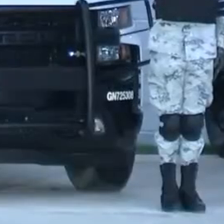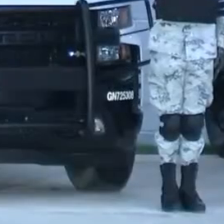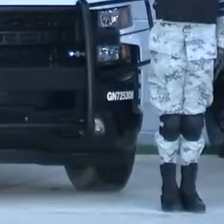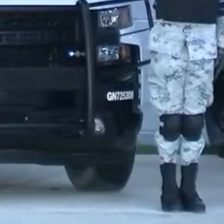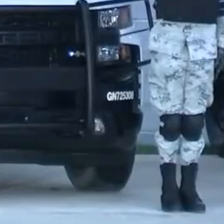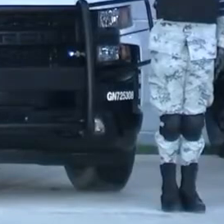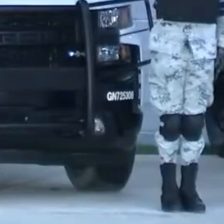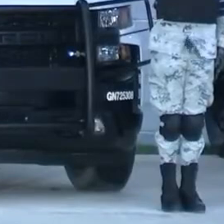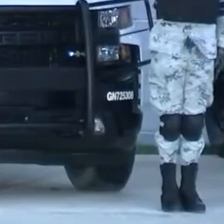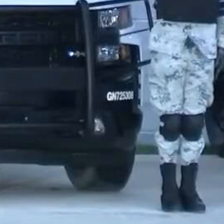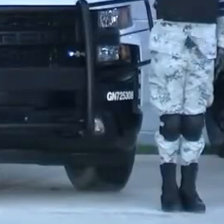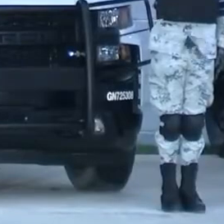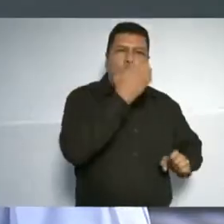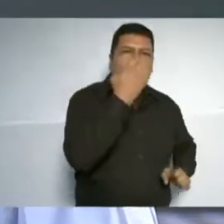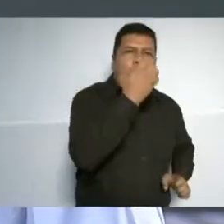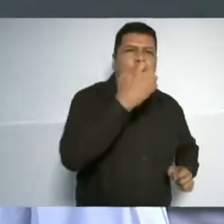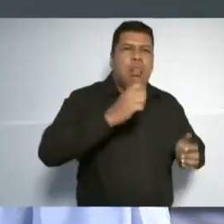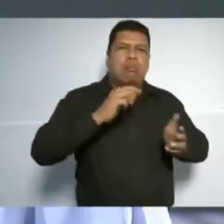trenes, aeropuertos,